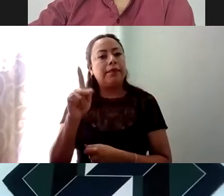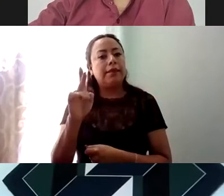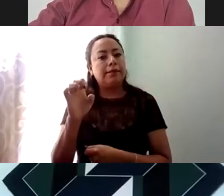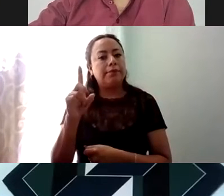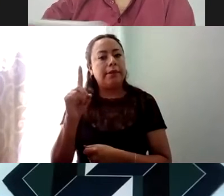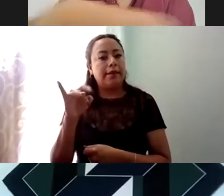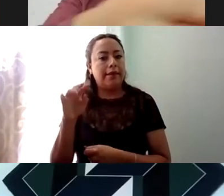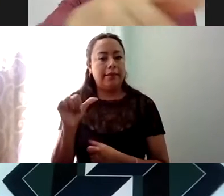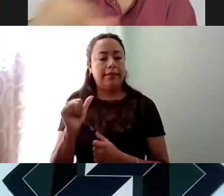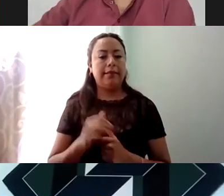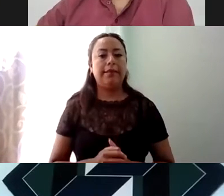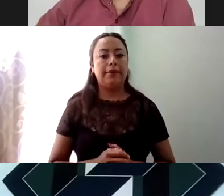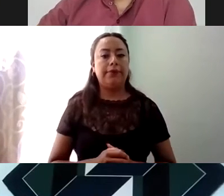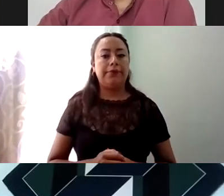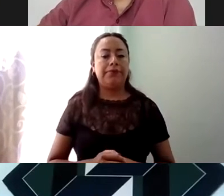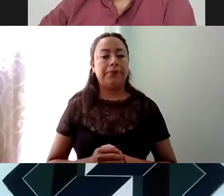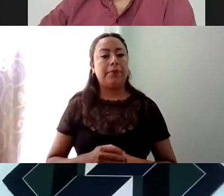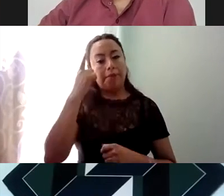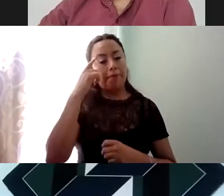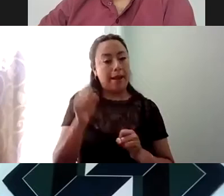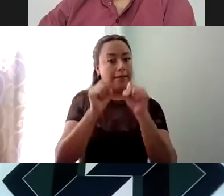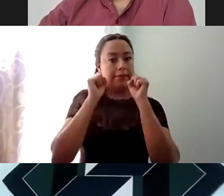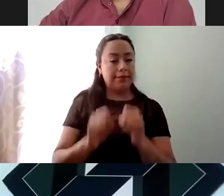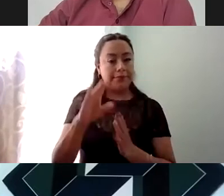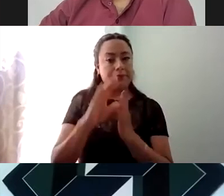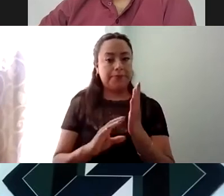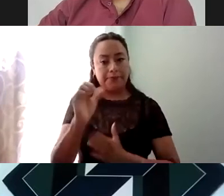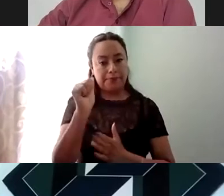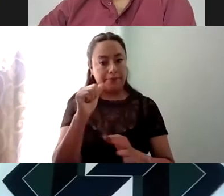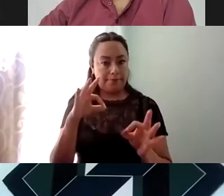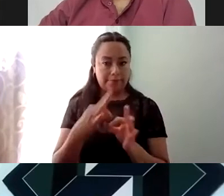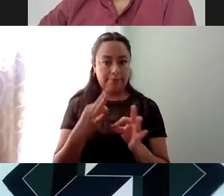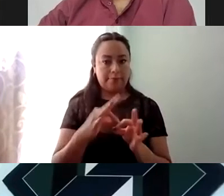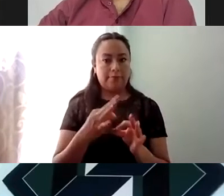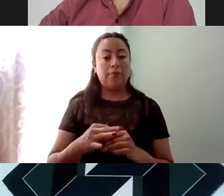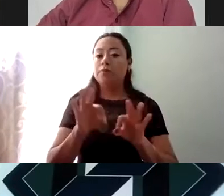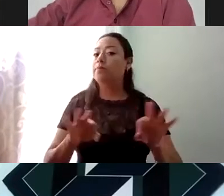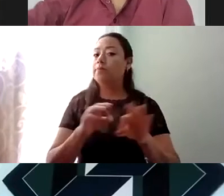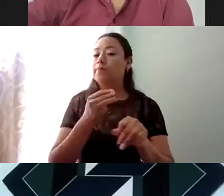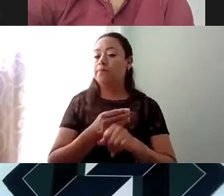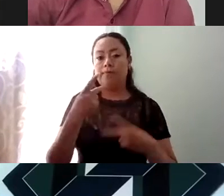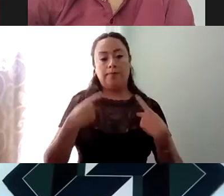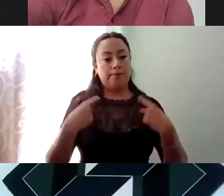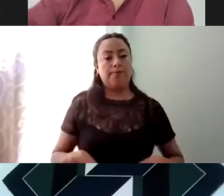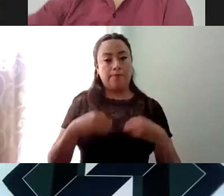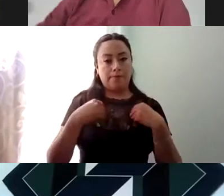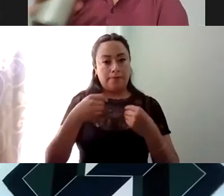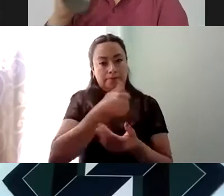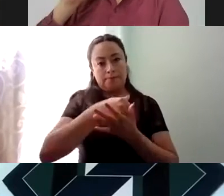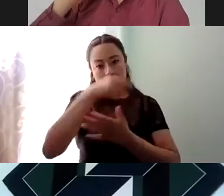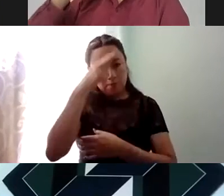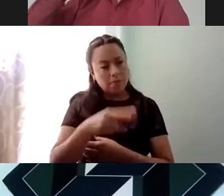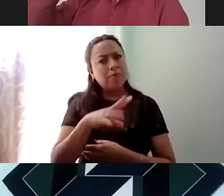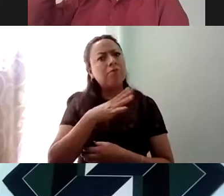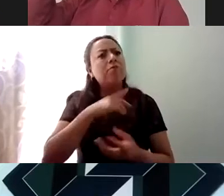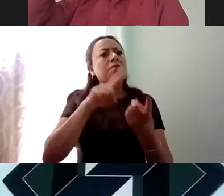como así lo garantizan la Constitución Política. Es fundamental que la población tenga dónde hacer valer sus derechos a